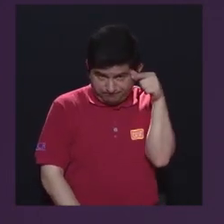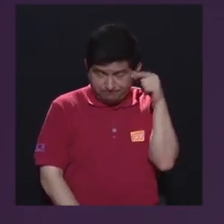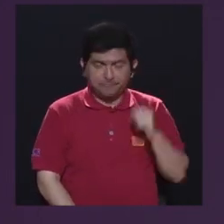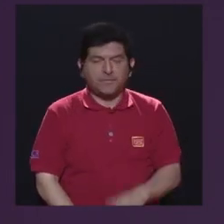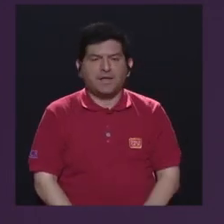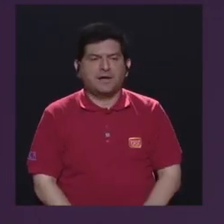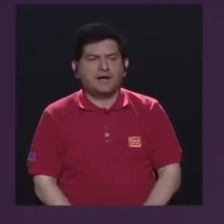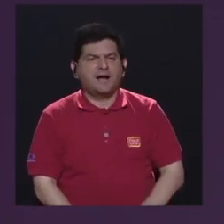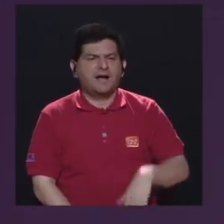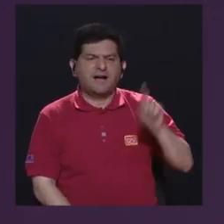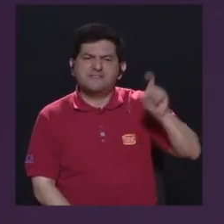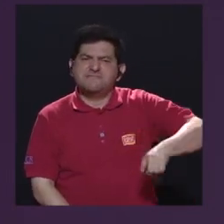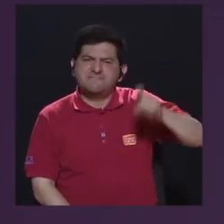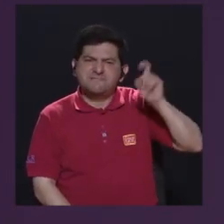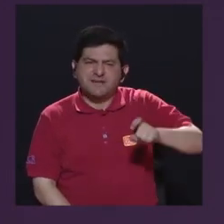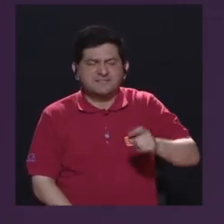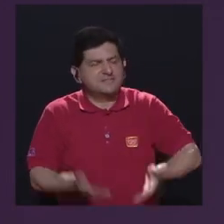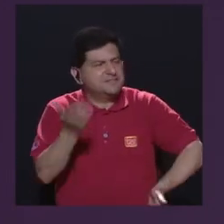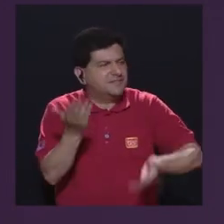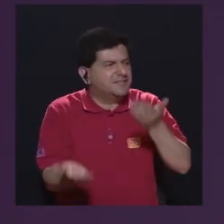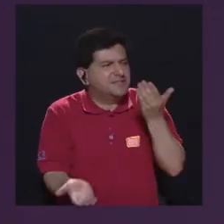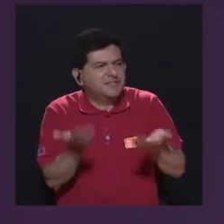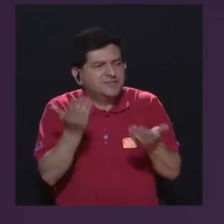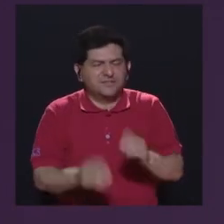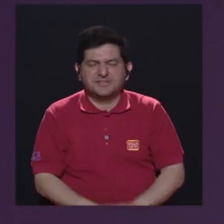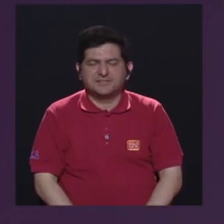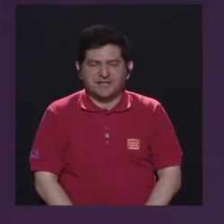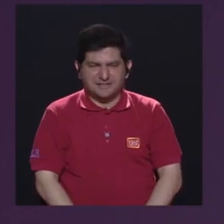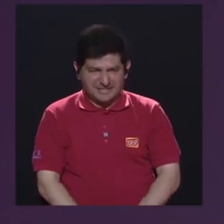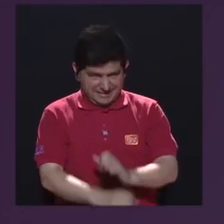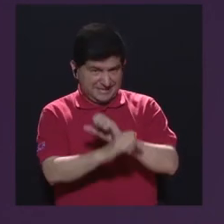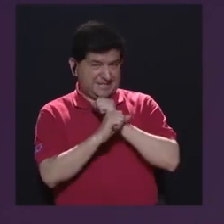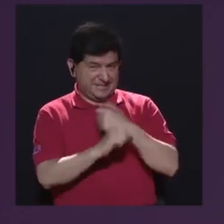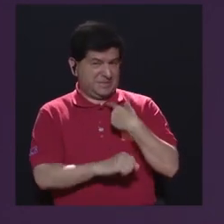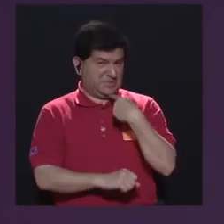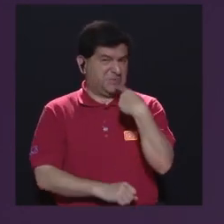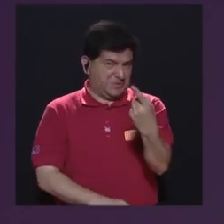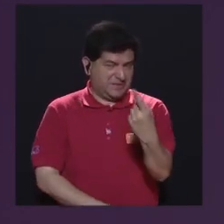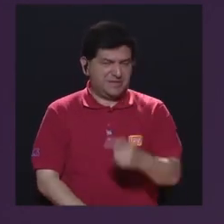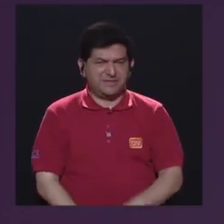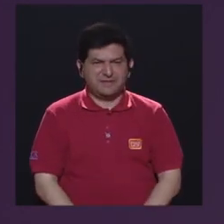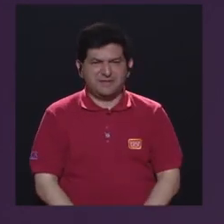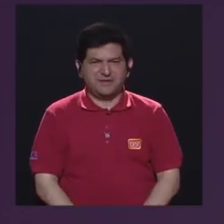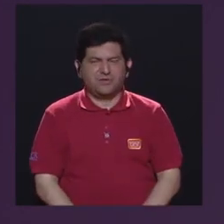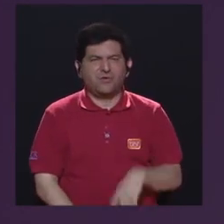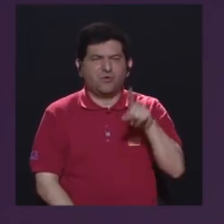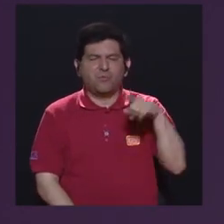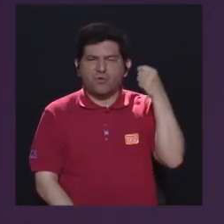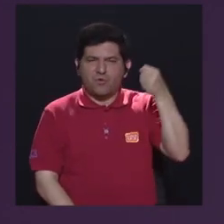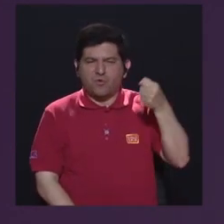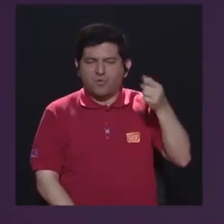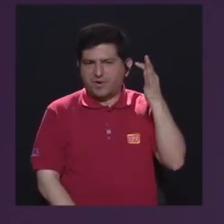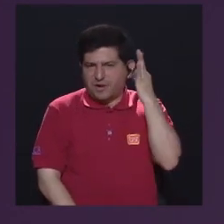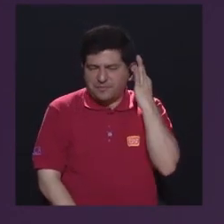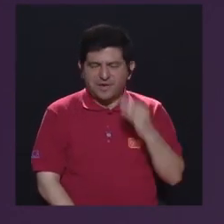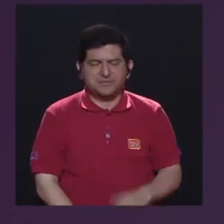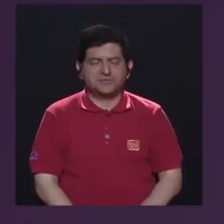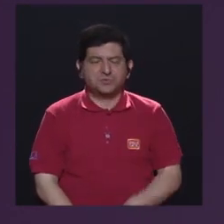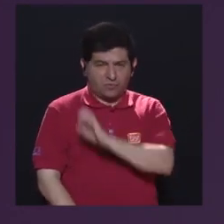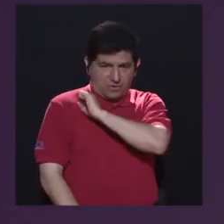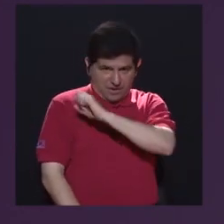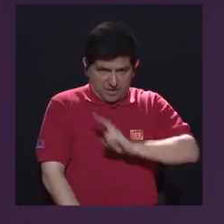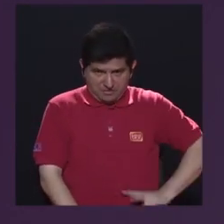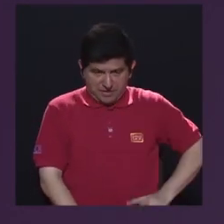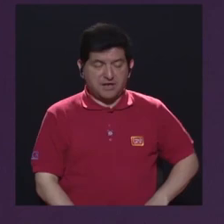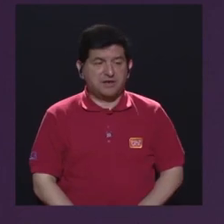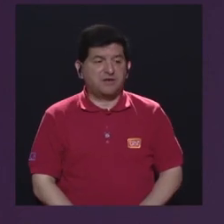que hace falta, y podría casi asegurar, como una pastora evangélica, que hace falta que el feminismo llegue a